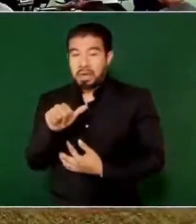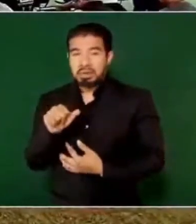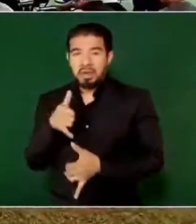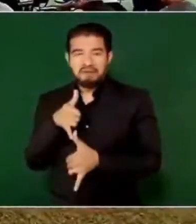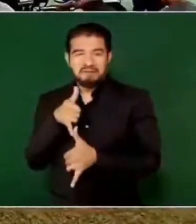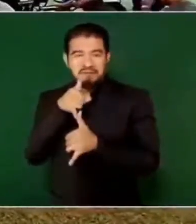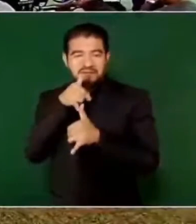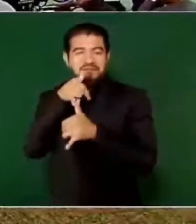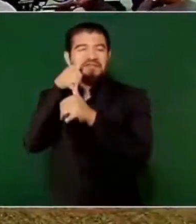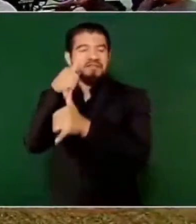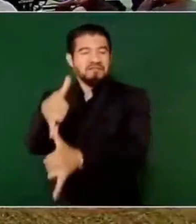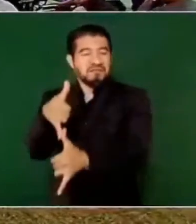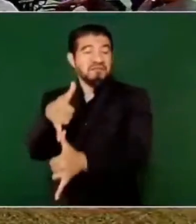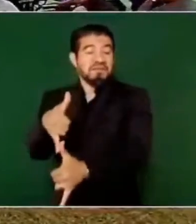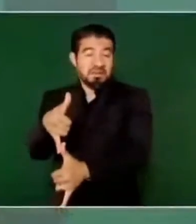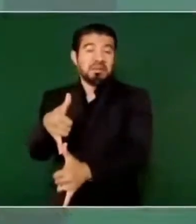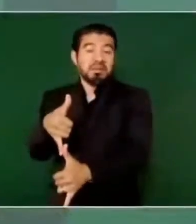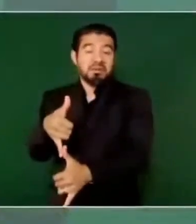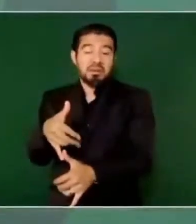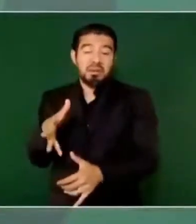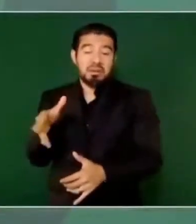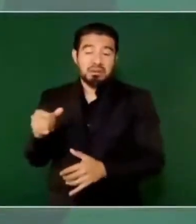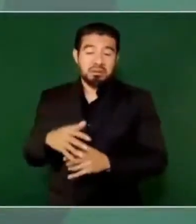con lo que significó